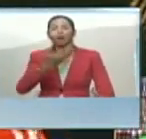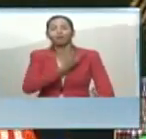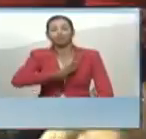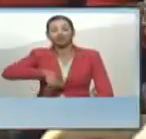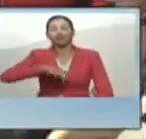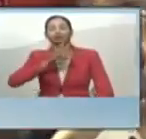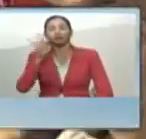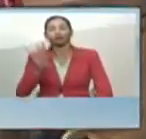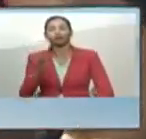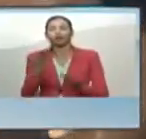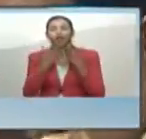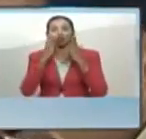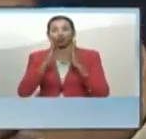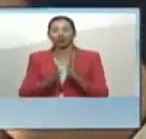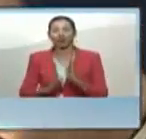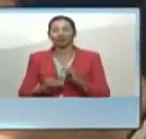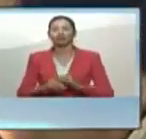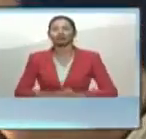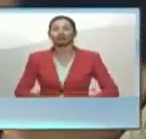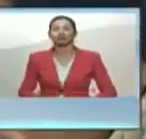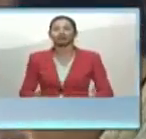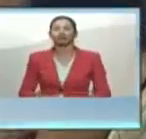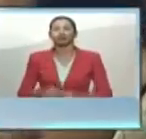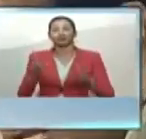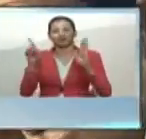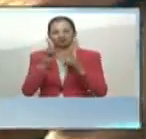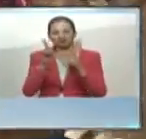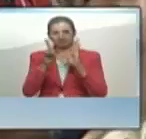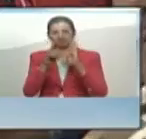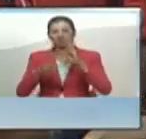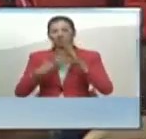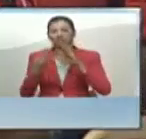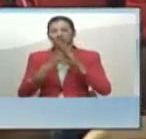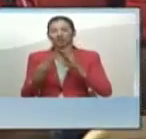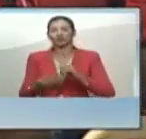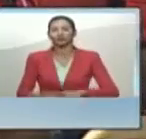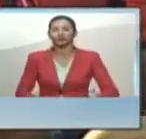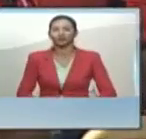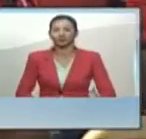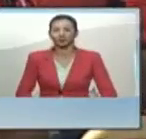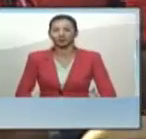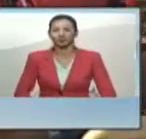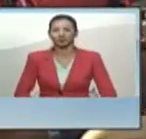de Estudiantes de Educación Media.